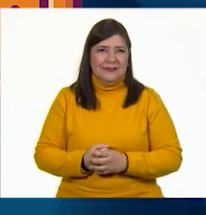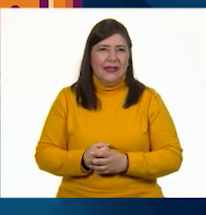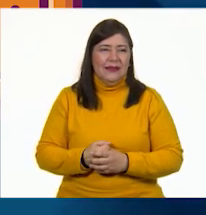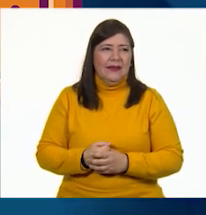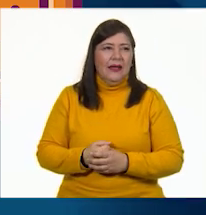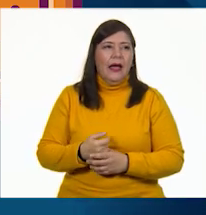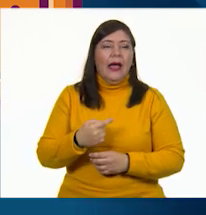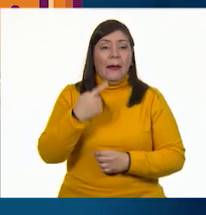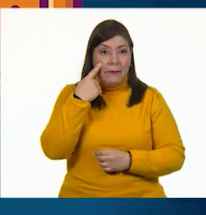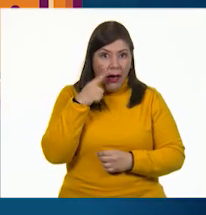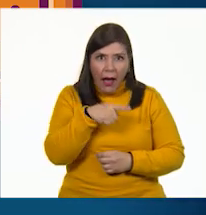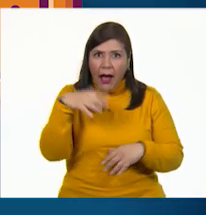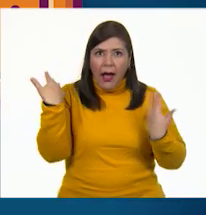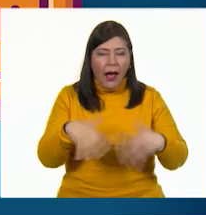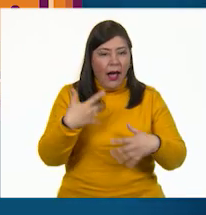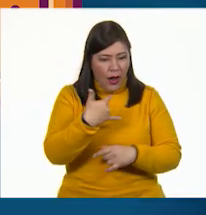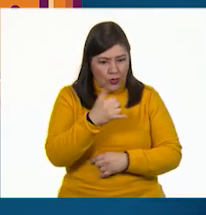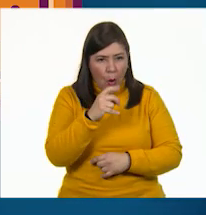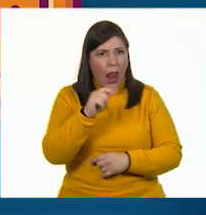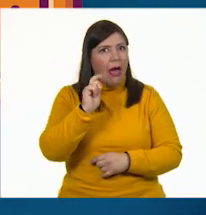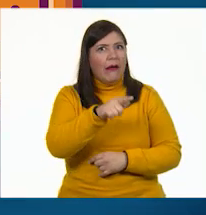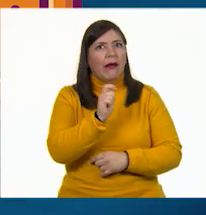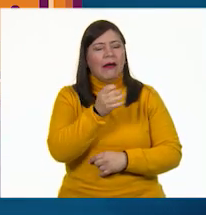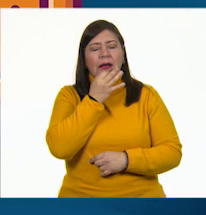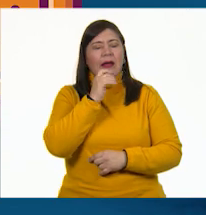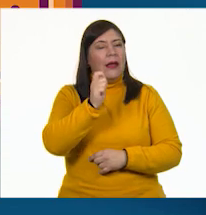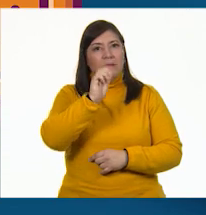¡Mamá es el más listo del mundo!